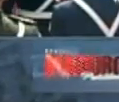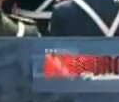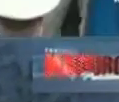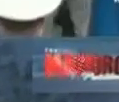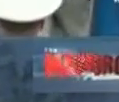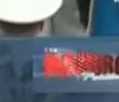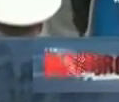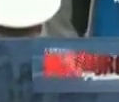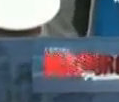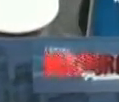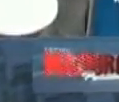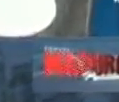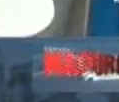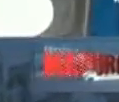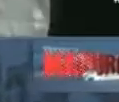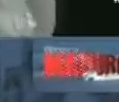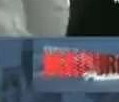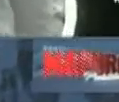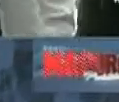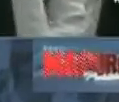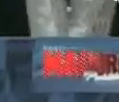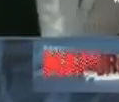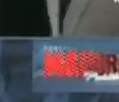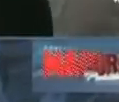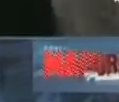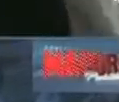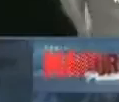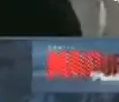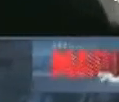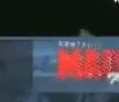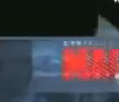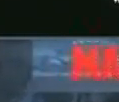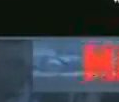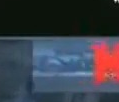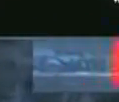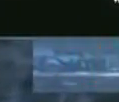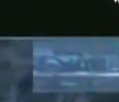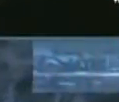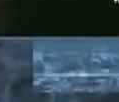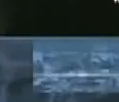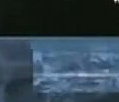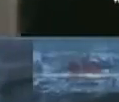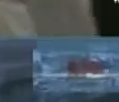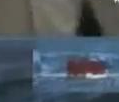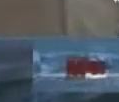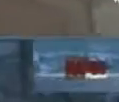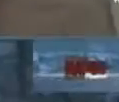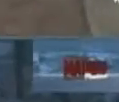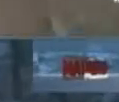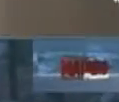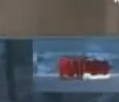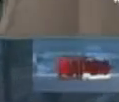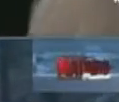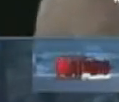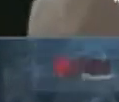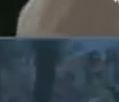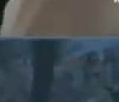mundo para seguir fortaleciendo nuestros mecanismos bilaterales de cooperación, para seguir fortaleciendo